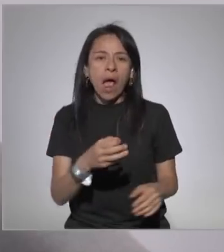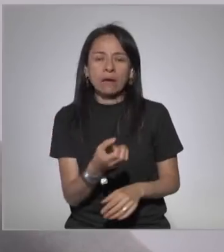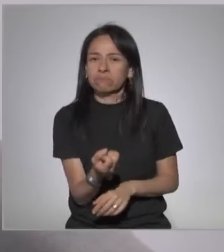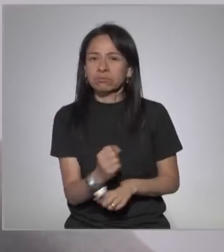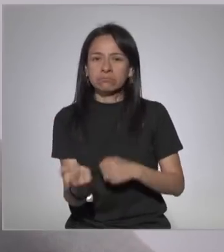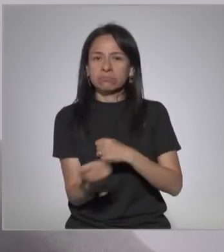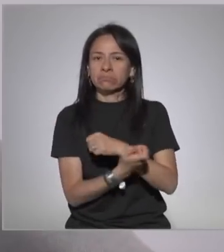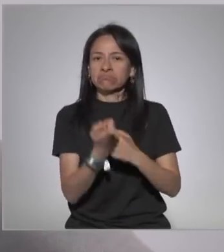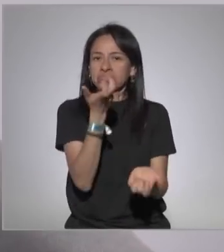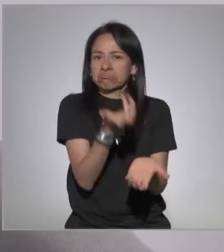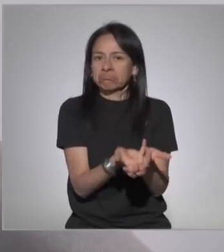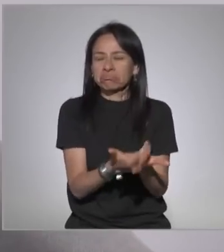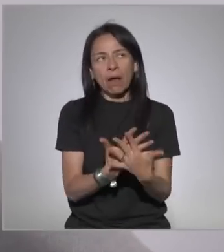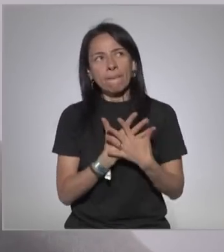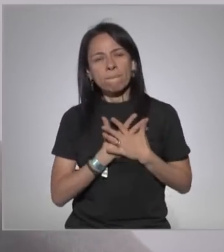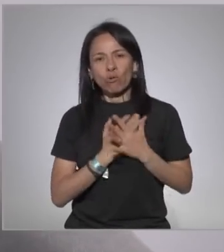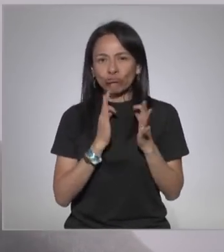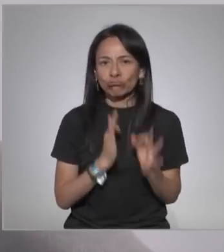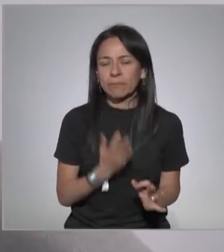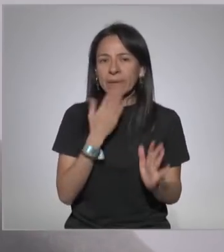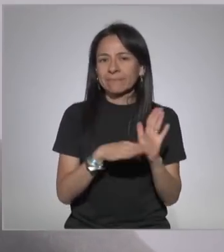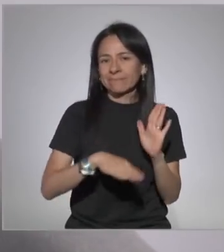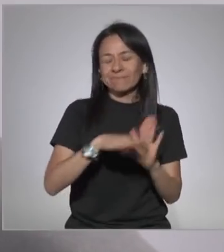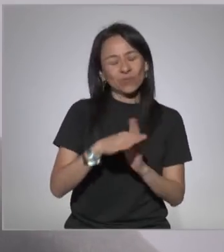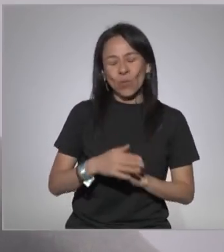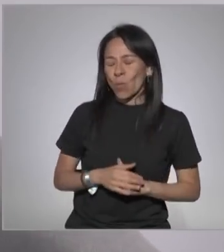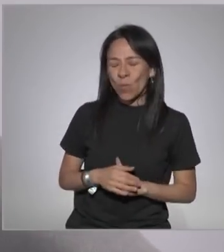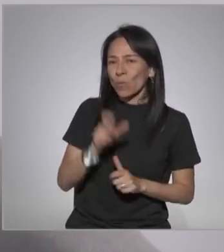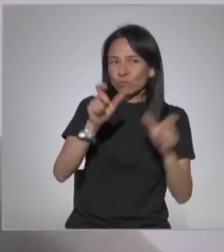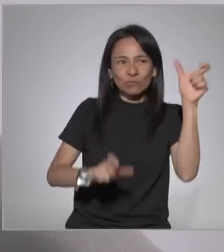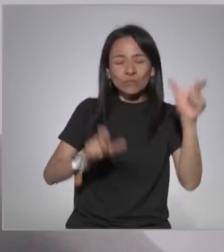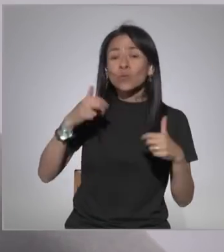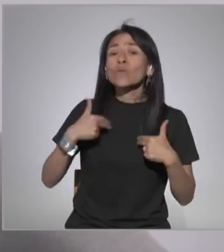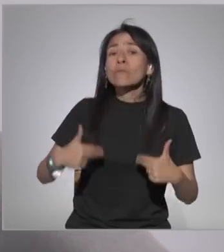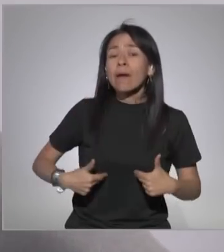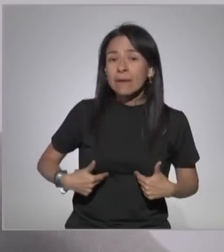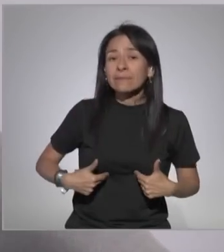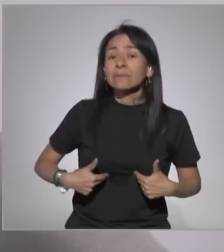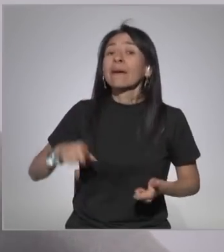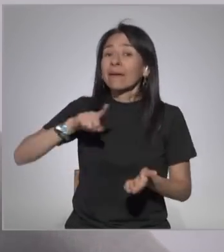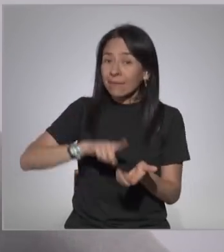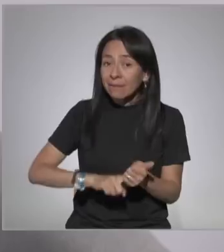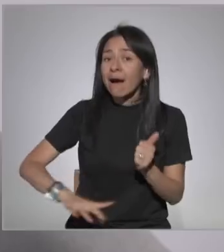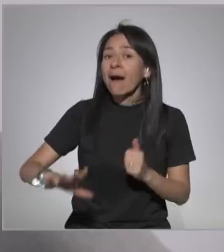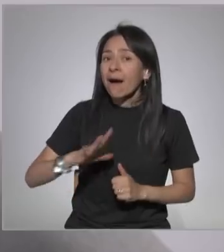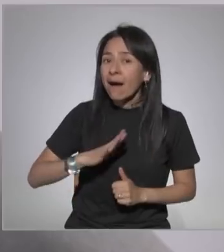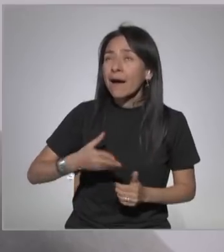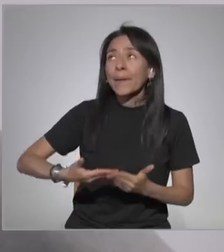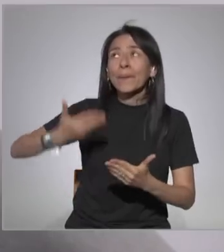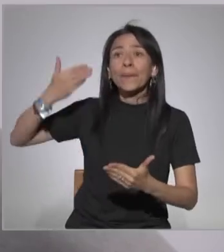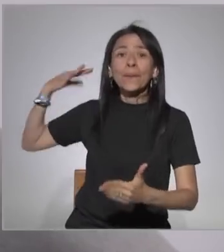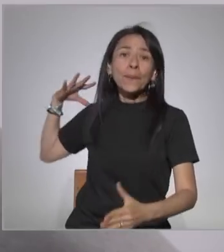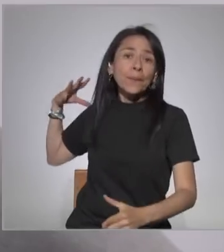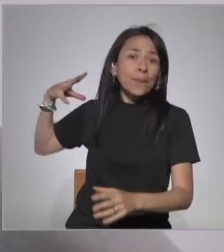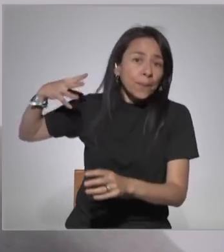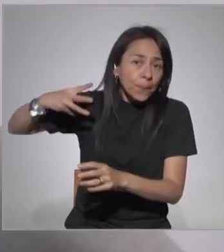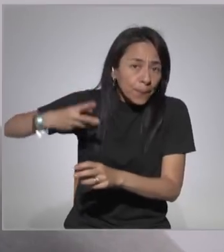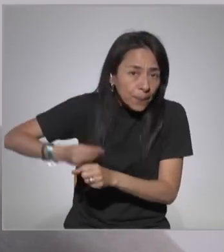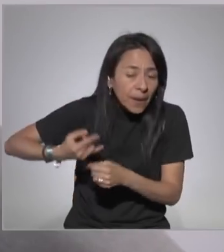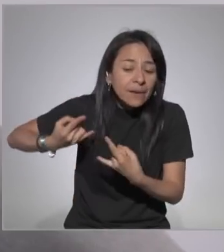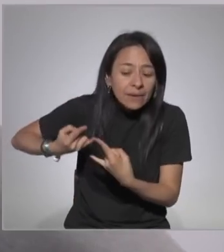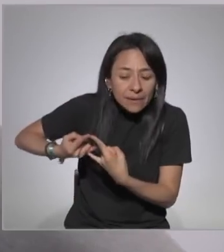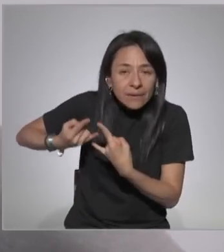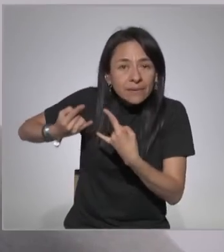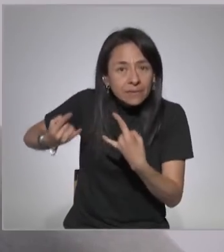humanos con historicidad. Tenemos historia. Y justamente la vida se construye.